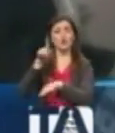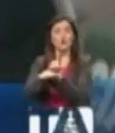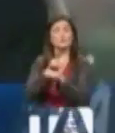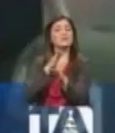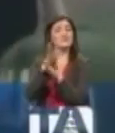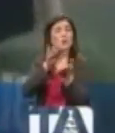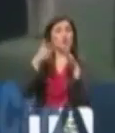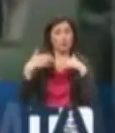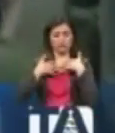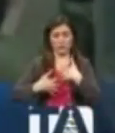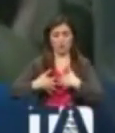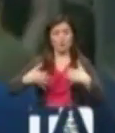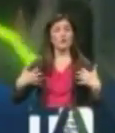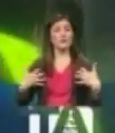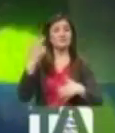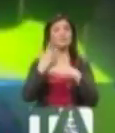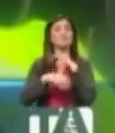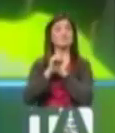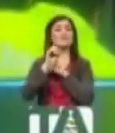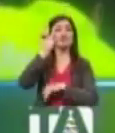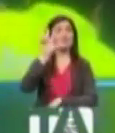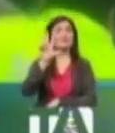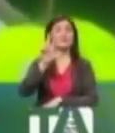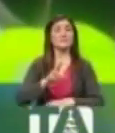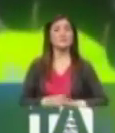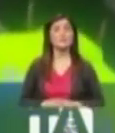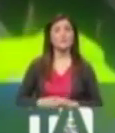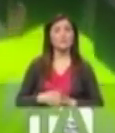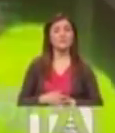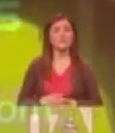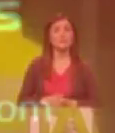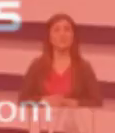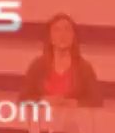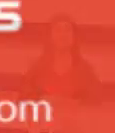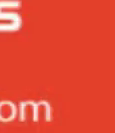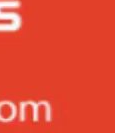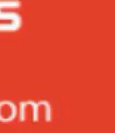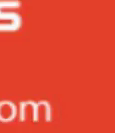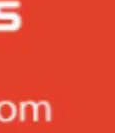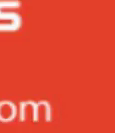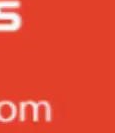La pareja había procreado 3 hijos. Joana Ramos, 24 horas.